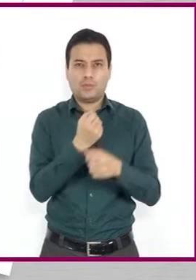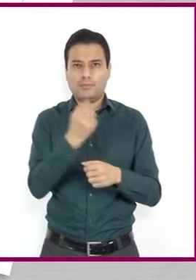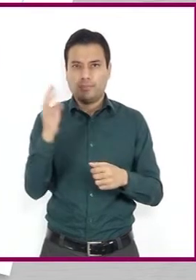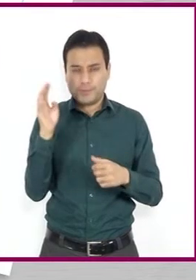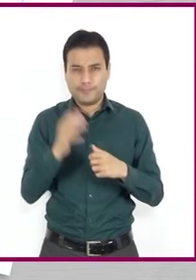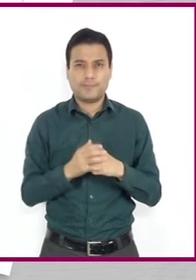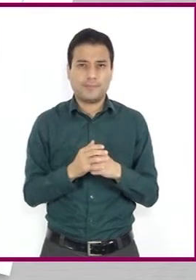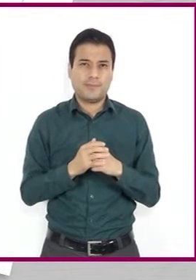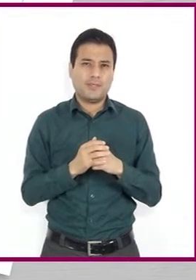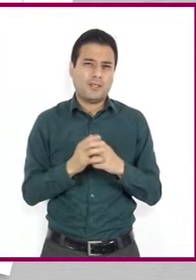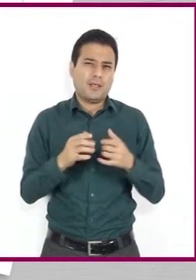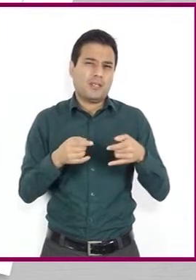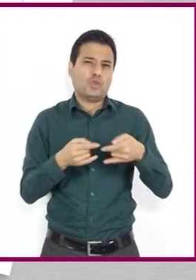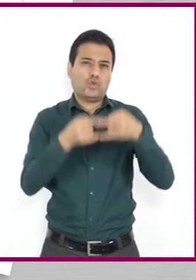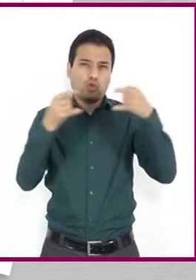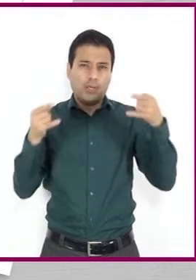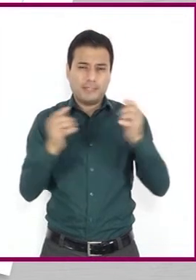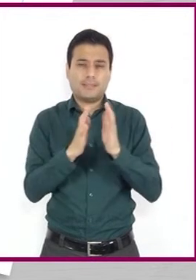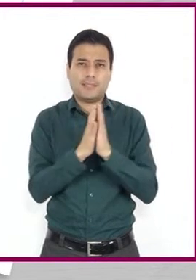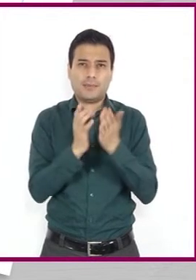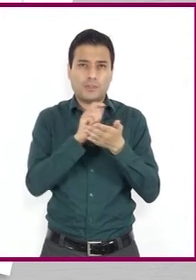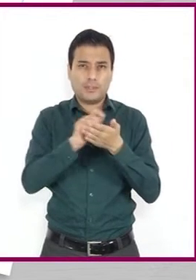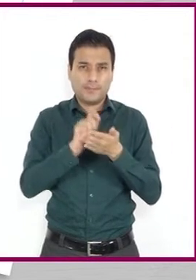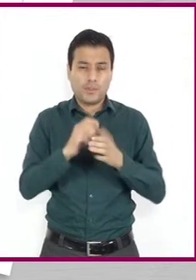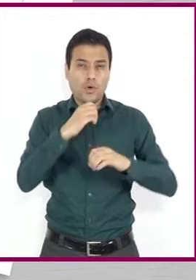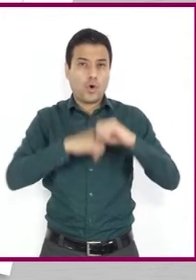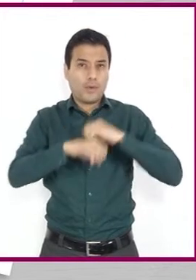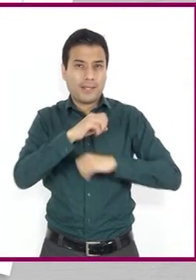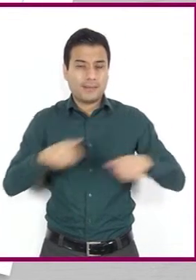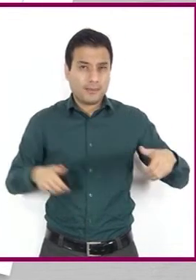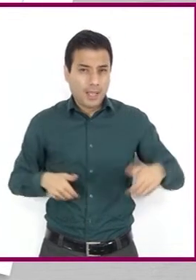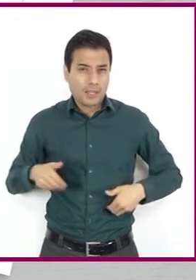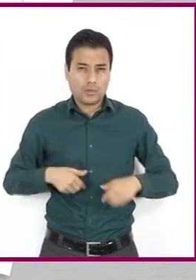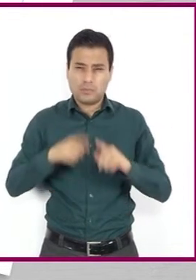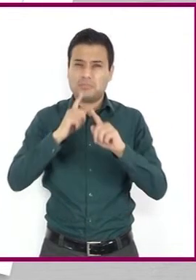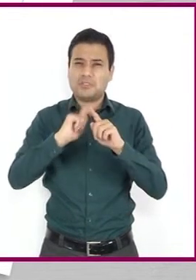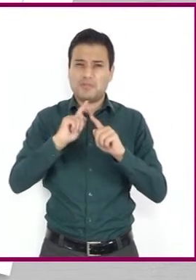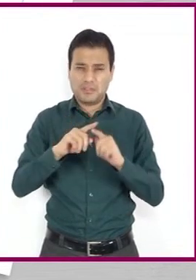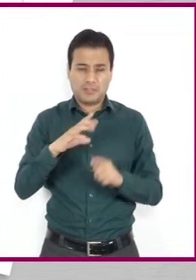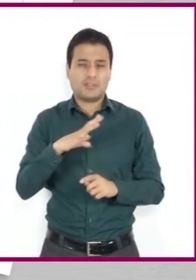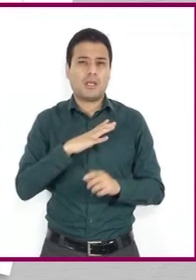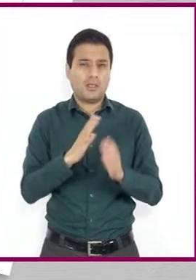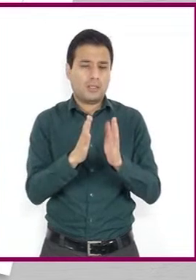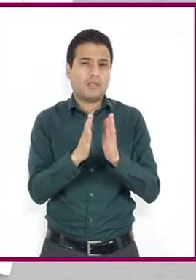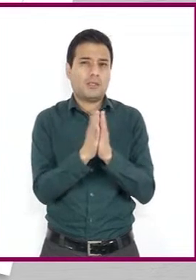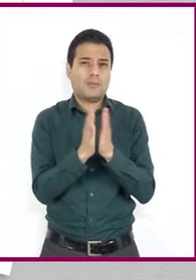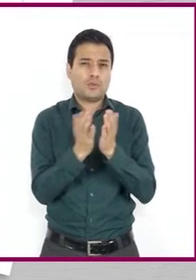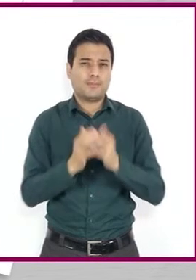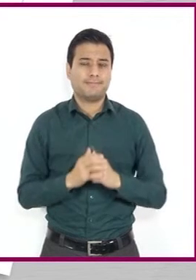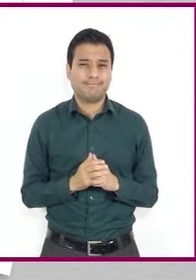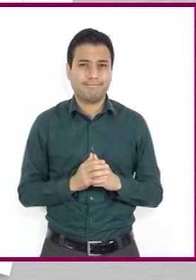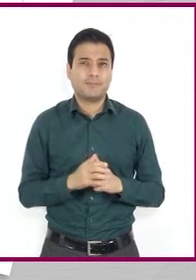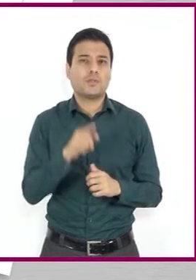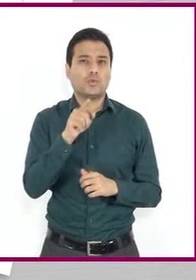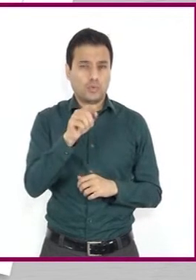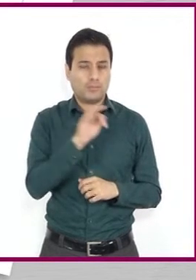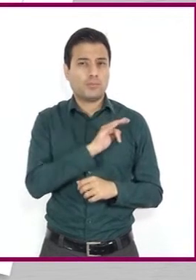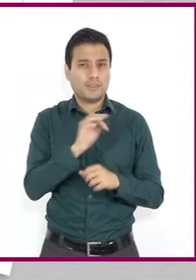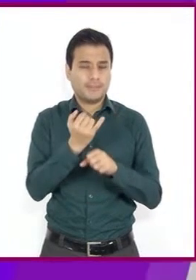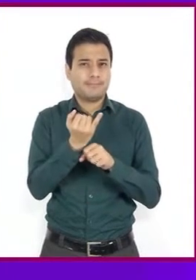libro de relatos, una obra de teatro, que tomamos como referencia o base del tipo de búsqueda que